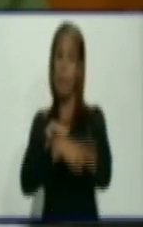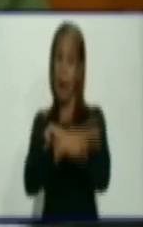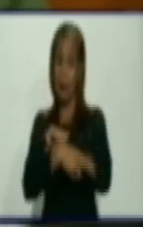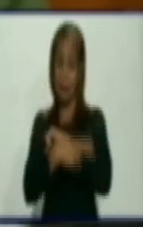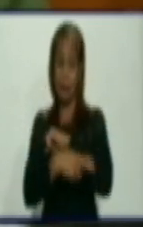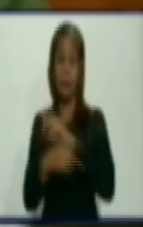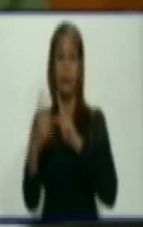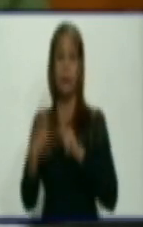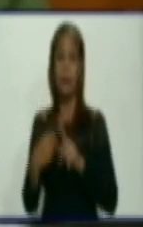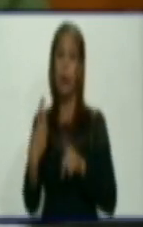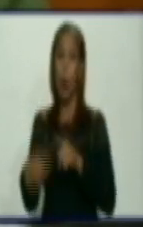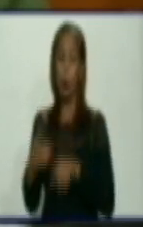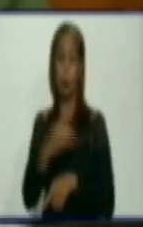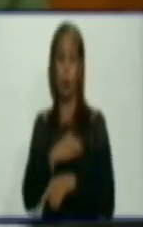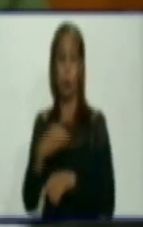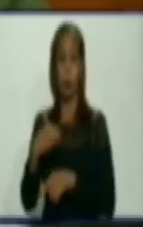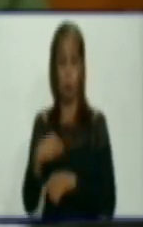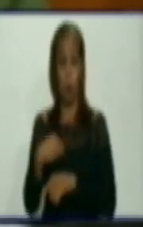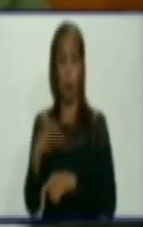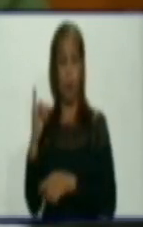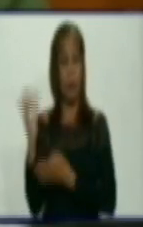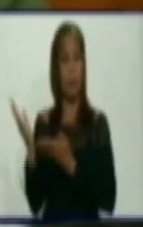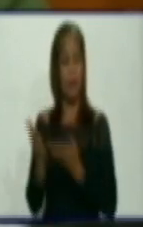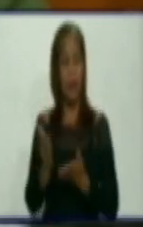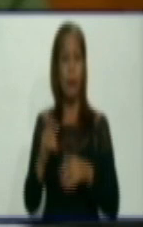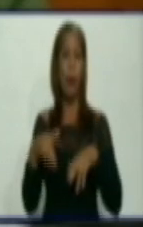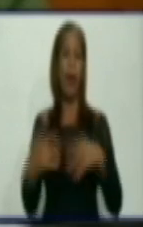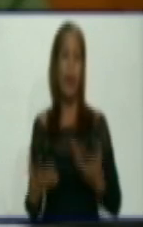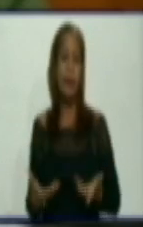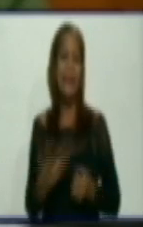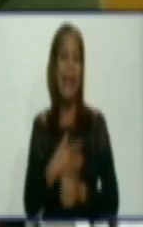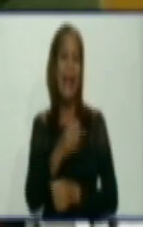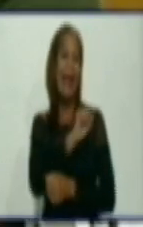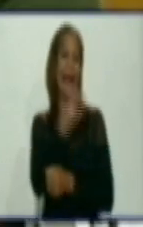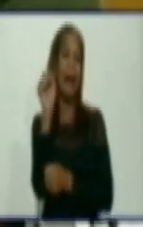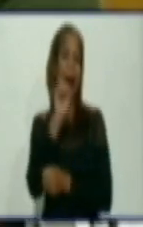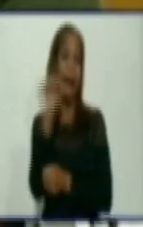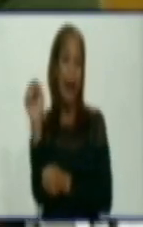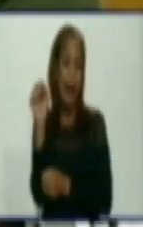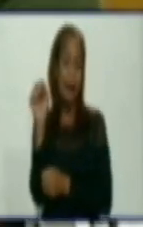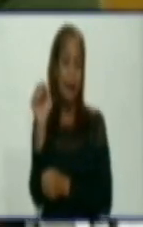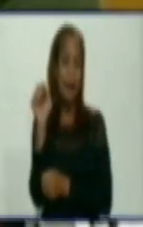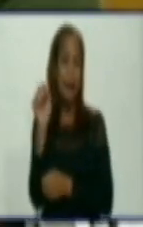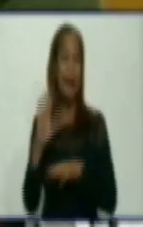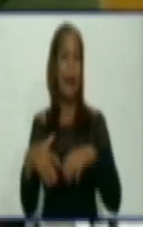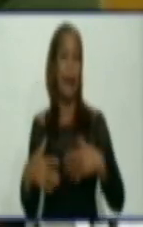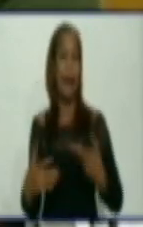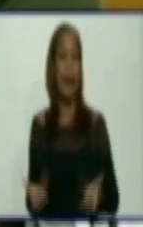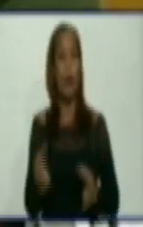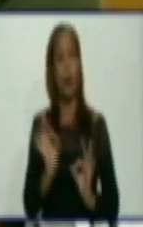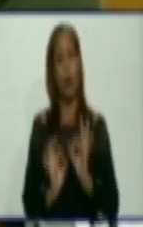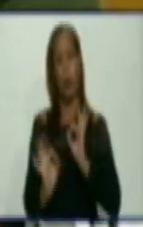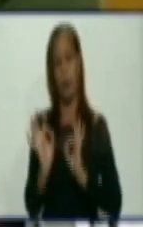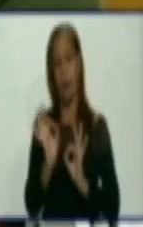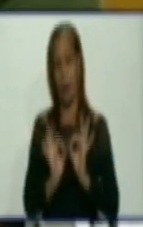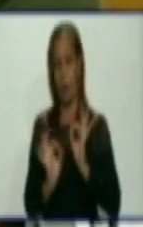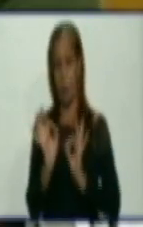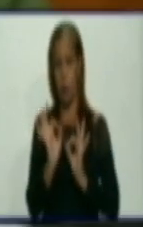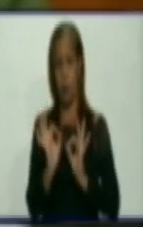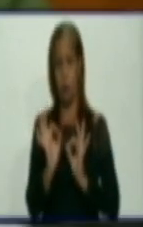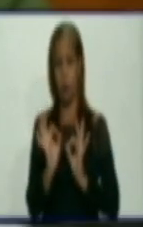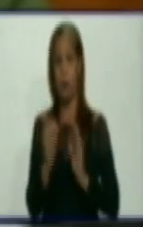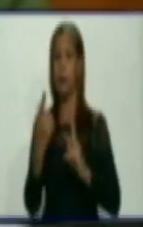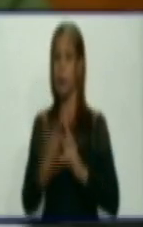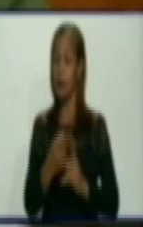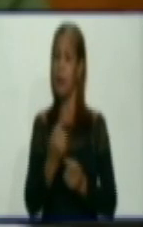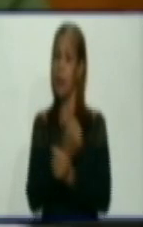Rosmel, es precisamente en ganar en percepción, en que nuestro pueblo gane en percepción de riesgo, en que